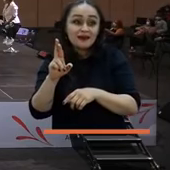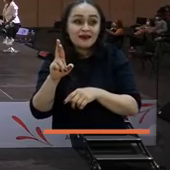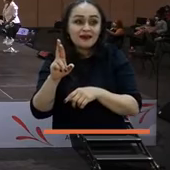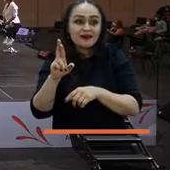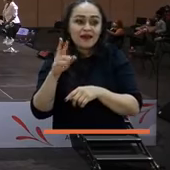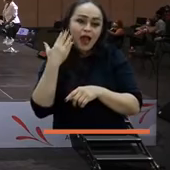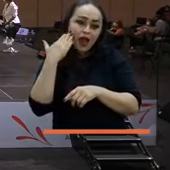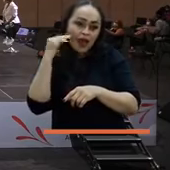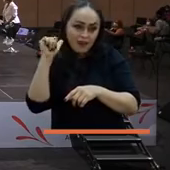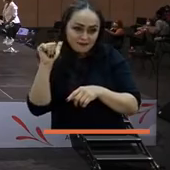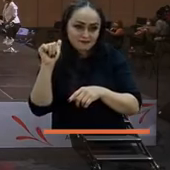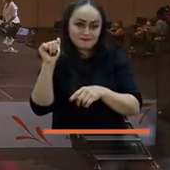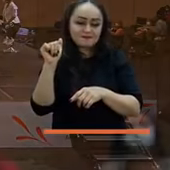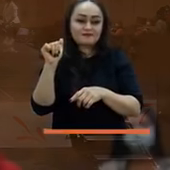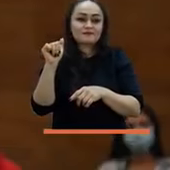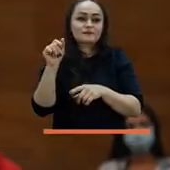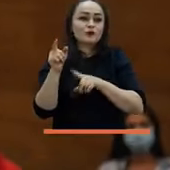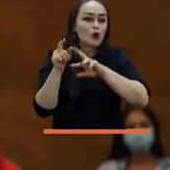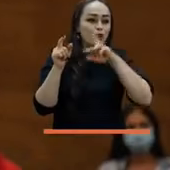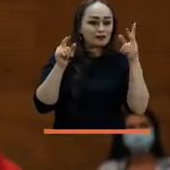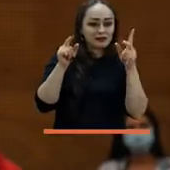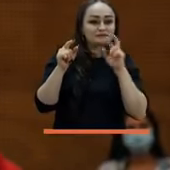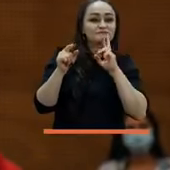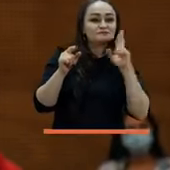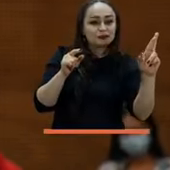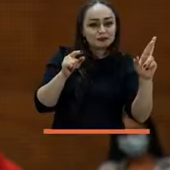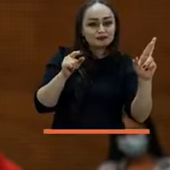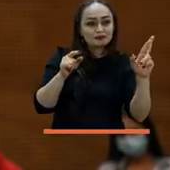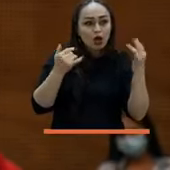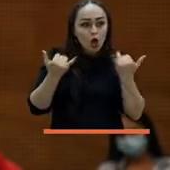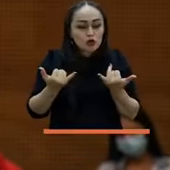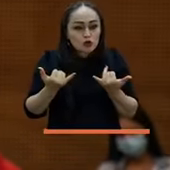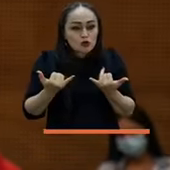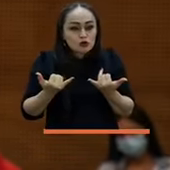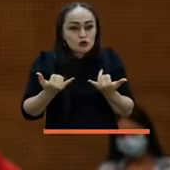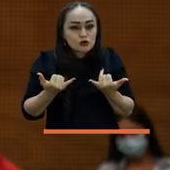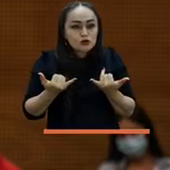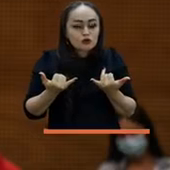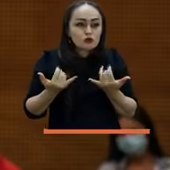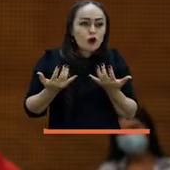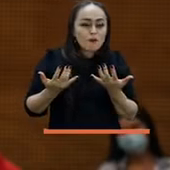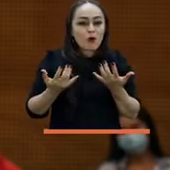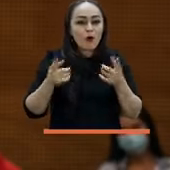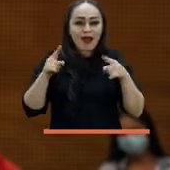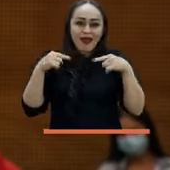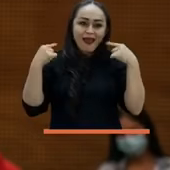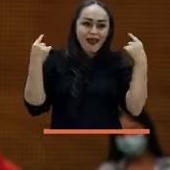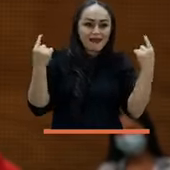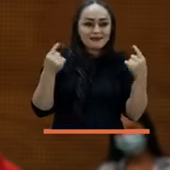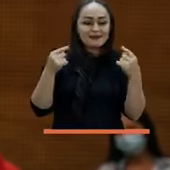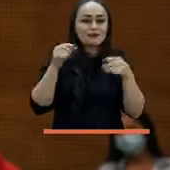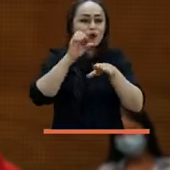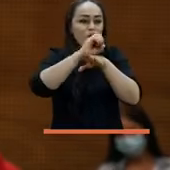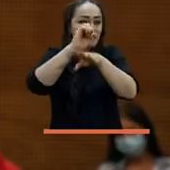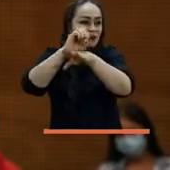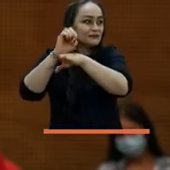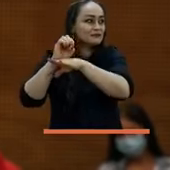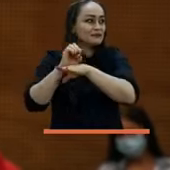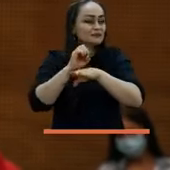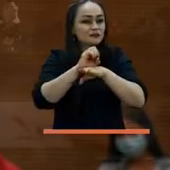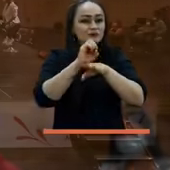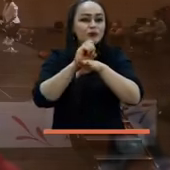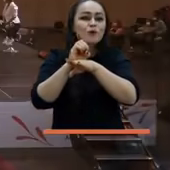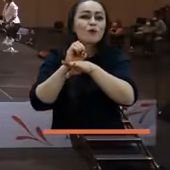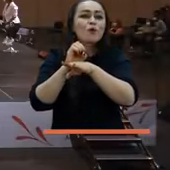estefanía creo que hoy hay algo fundamental y es derribar los sesgos que existen desde las organizaciones las